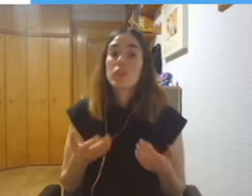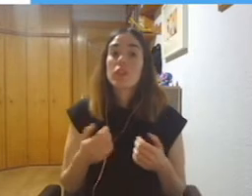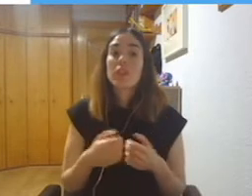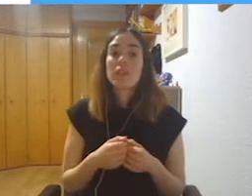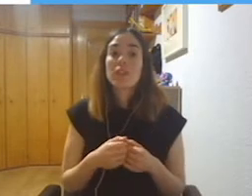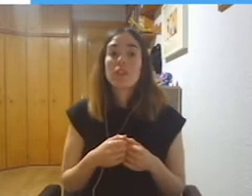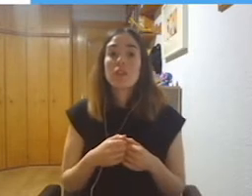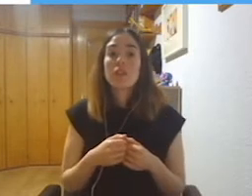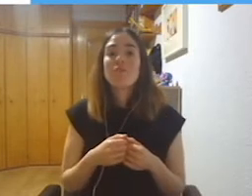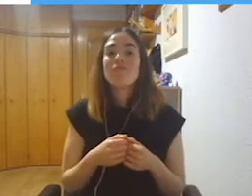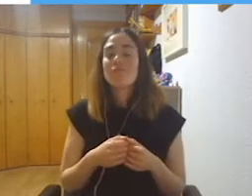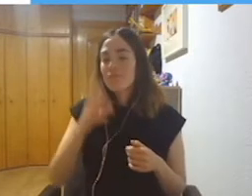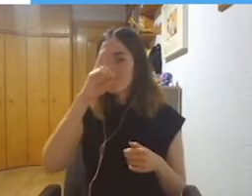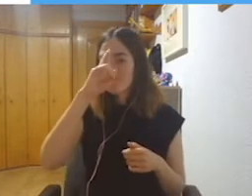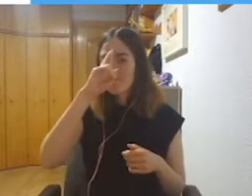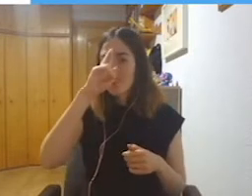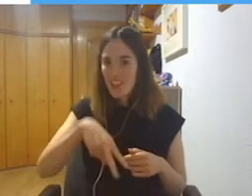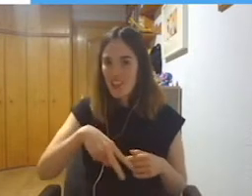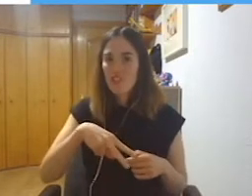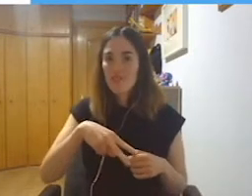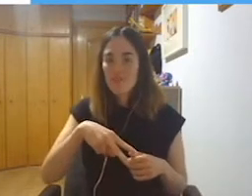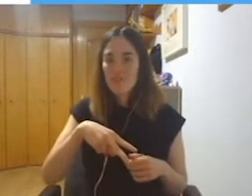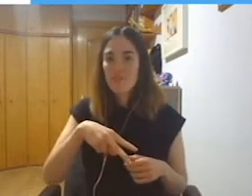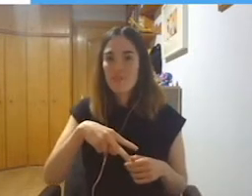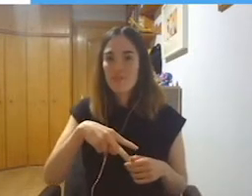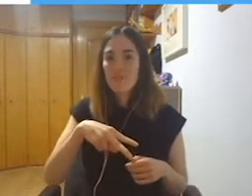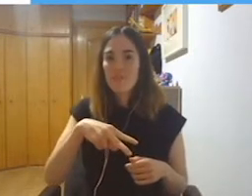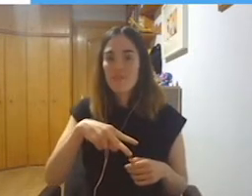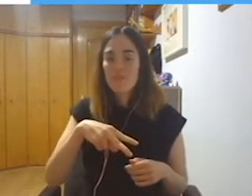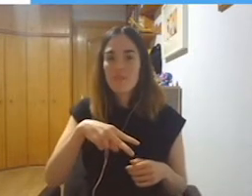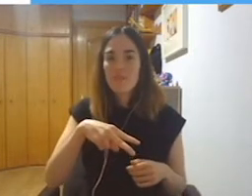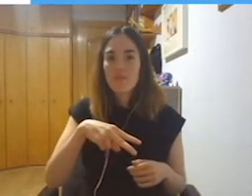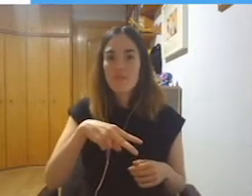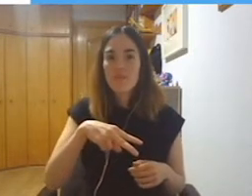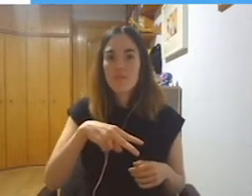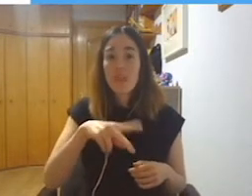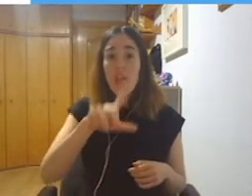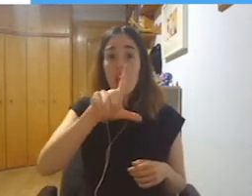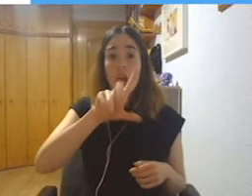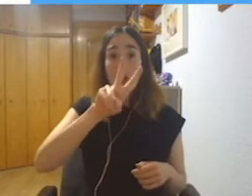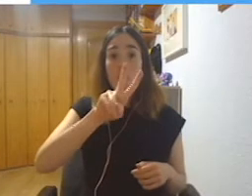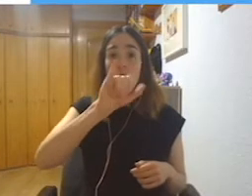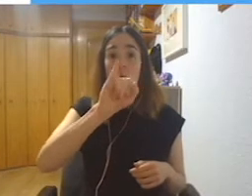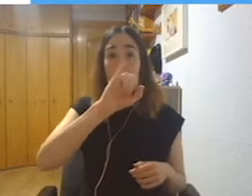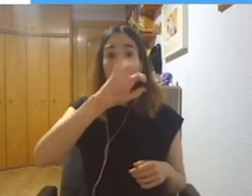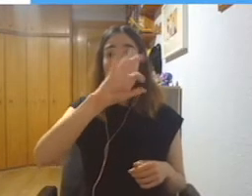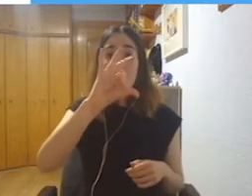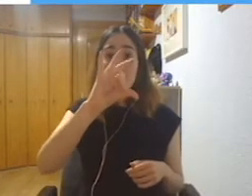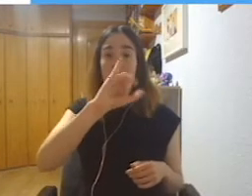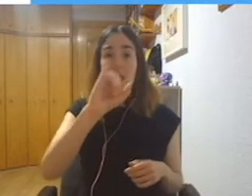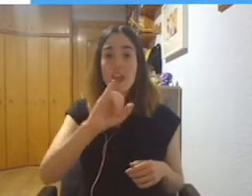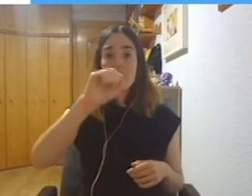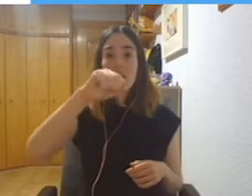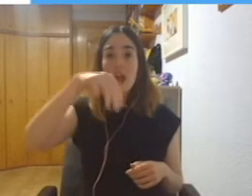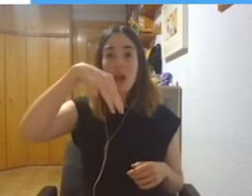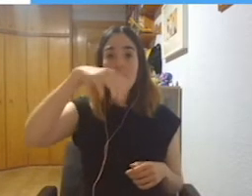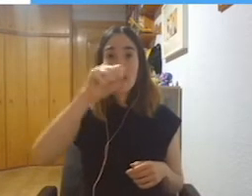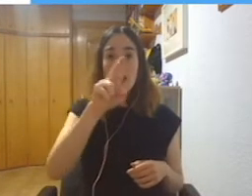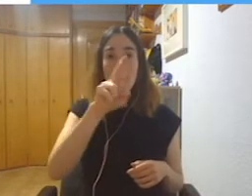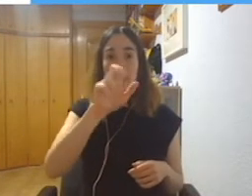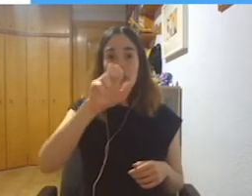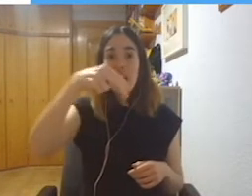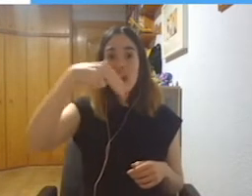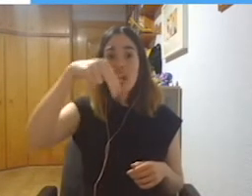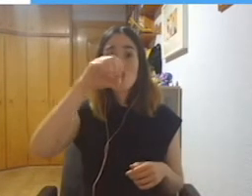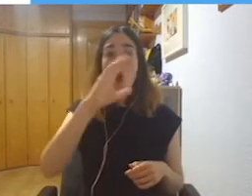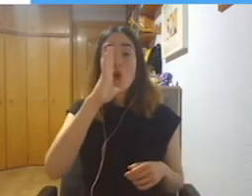voy a dar la razón a, a Luis Zamarreño. Es bastante mixto,